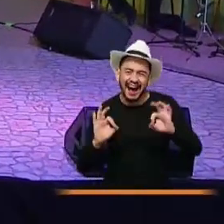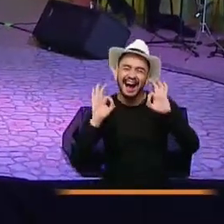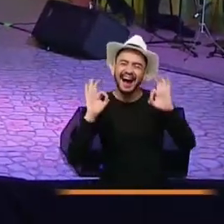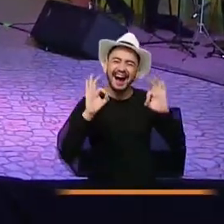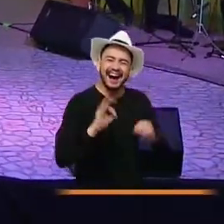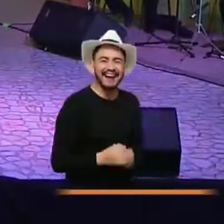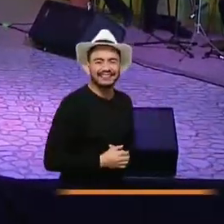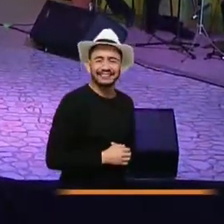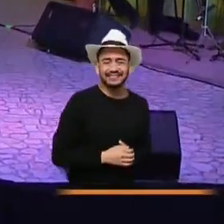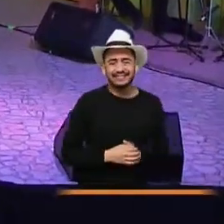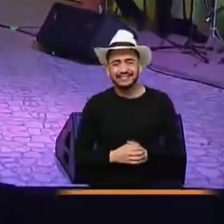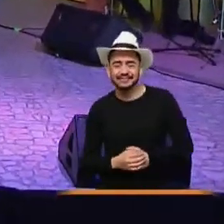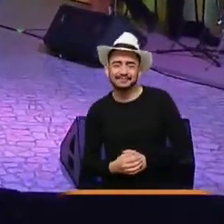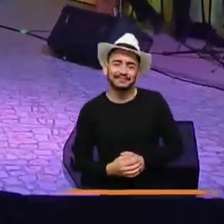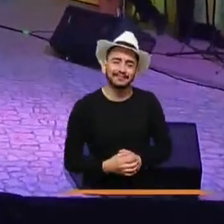sí